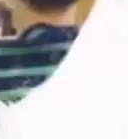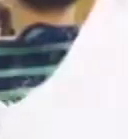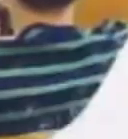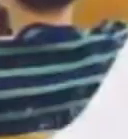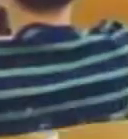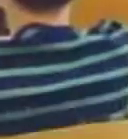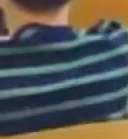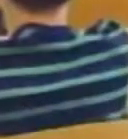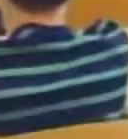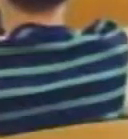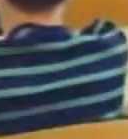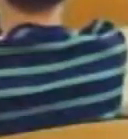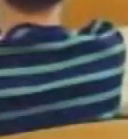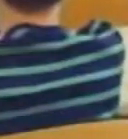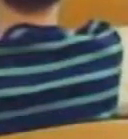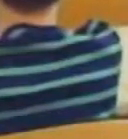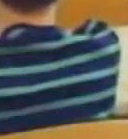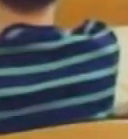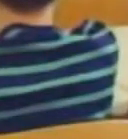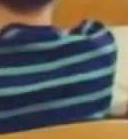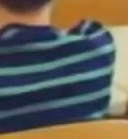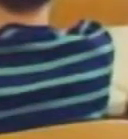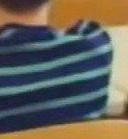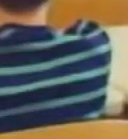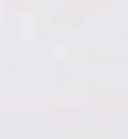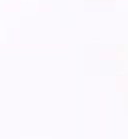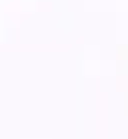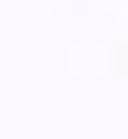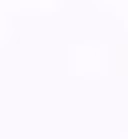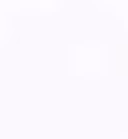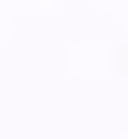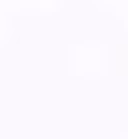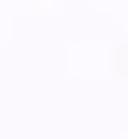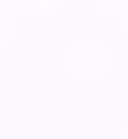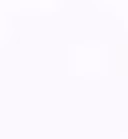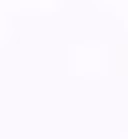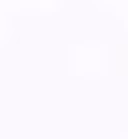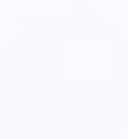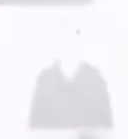A continuación, matemática, sexto primaria.